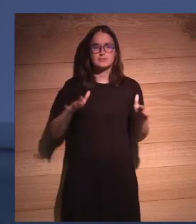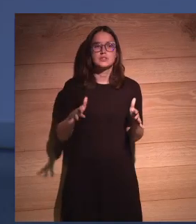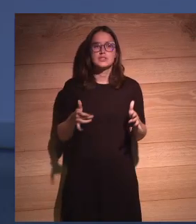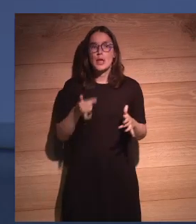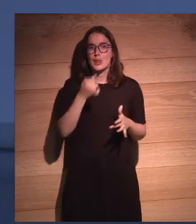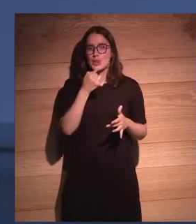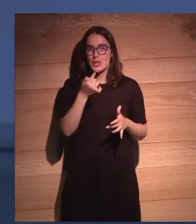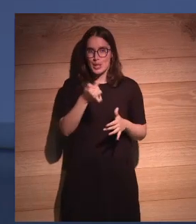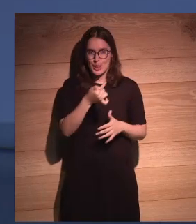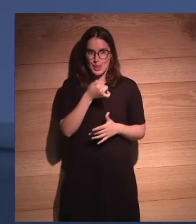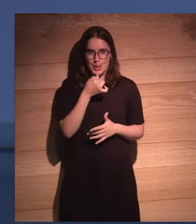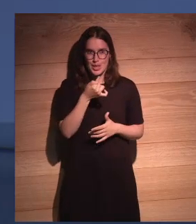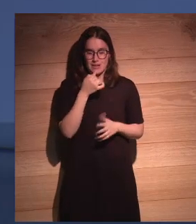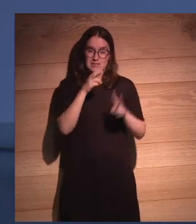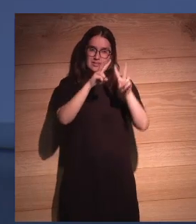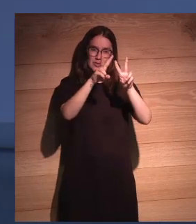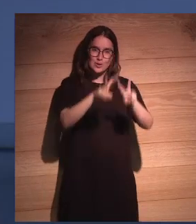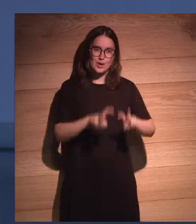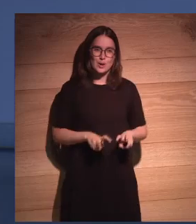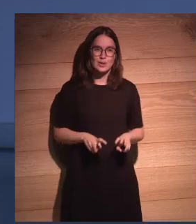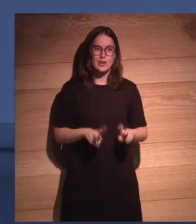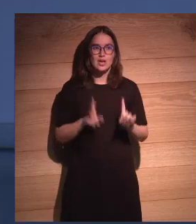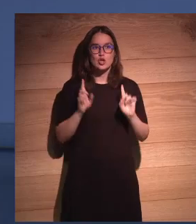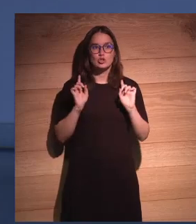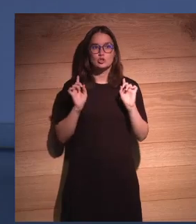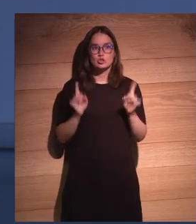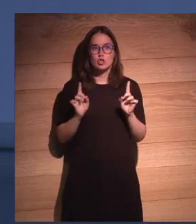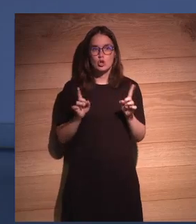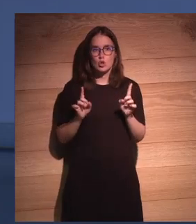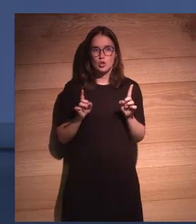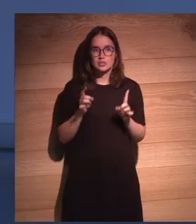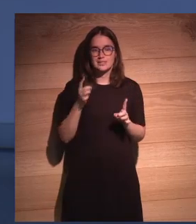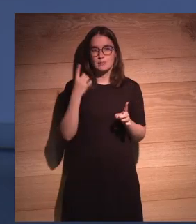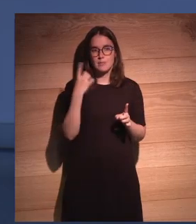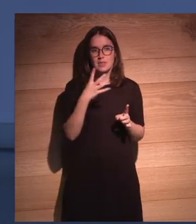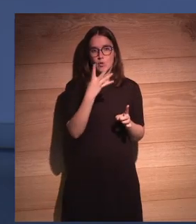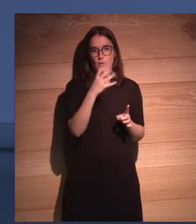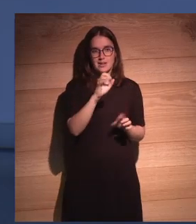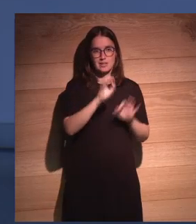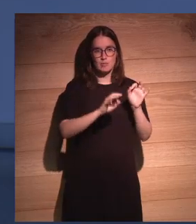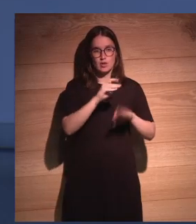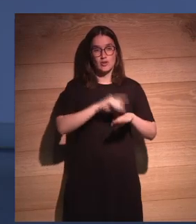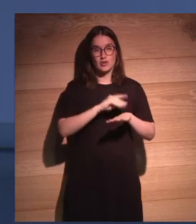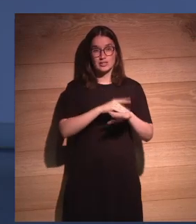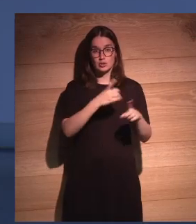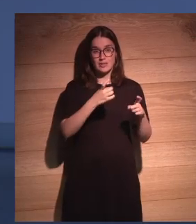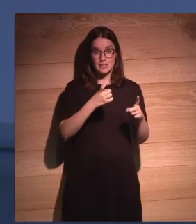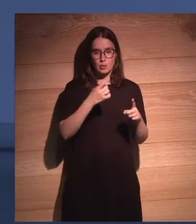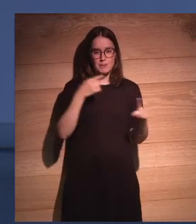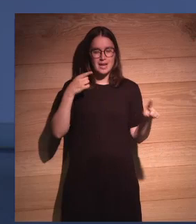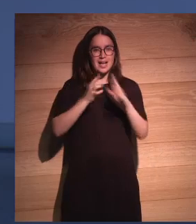que se dice y se analiza que solo se tiene el 40% de los datos necesarios para medir los